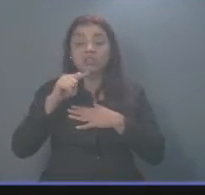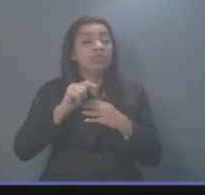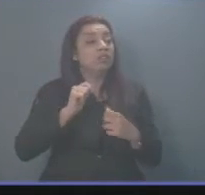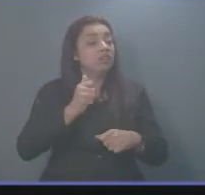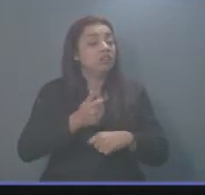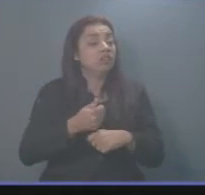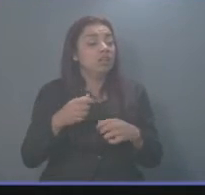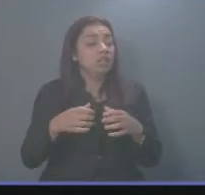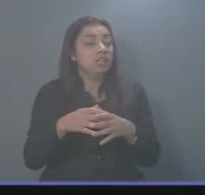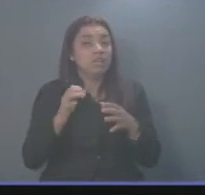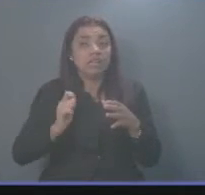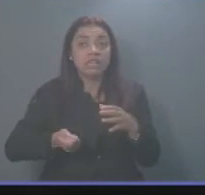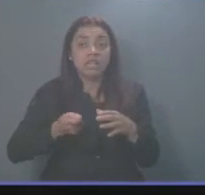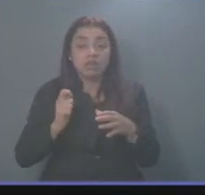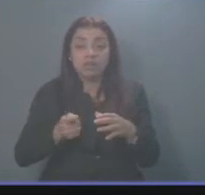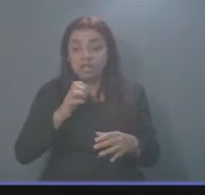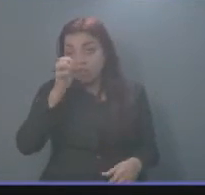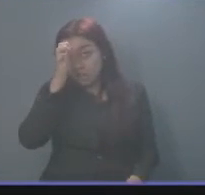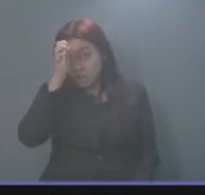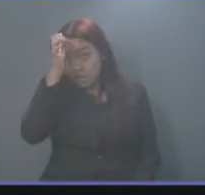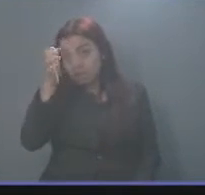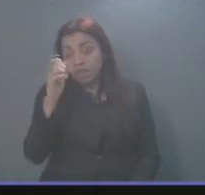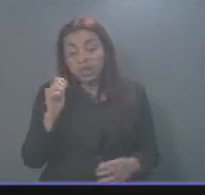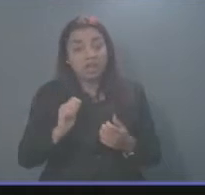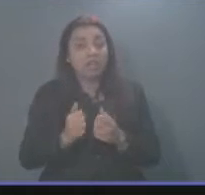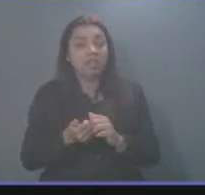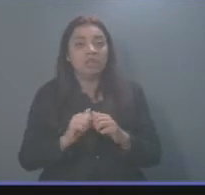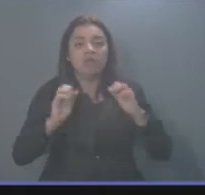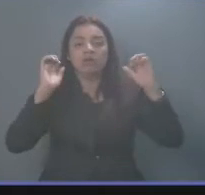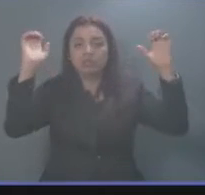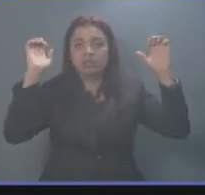Tribunal de Ética, Disciplina y Apelaciones del Deporte.